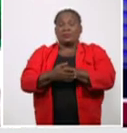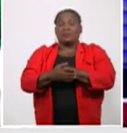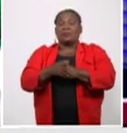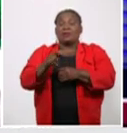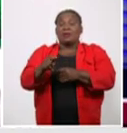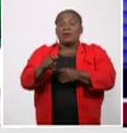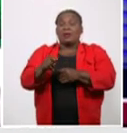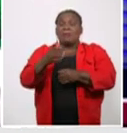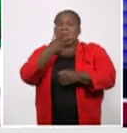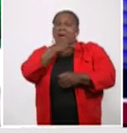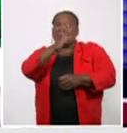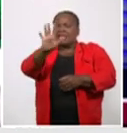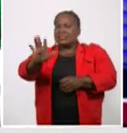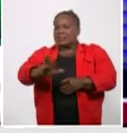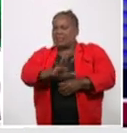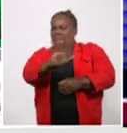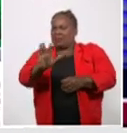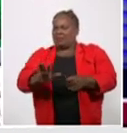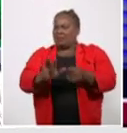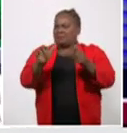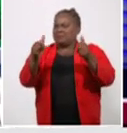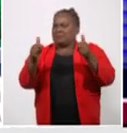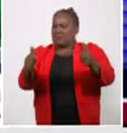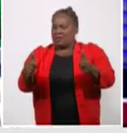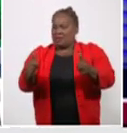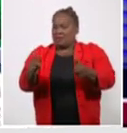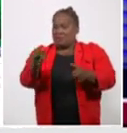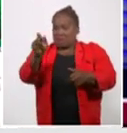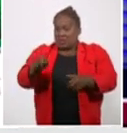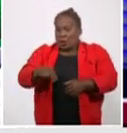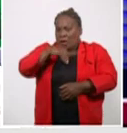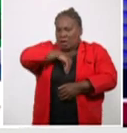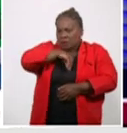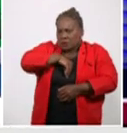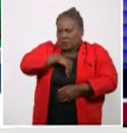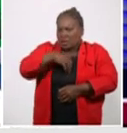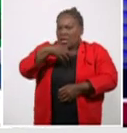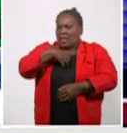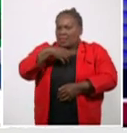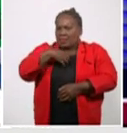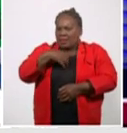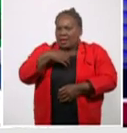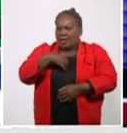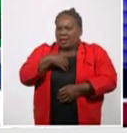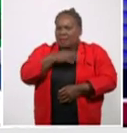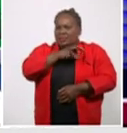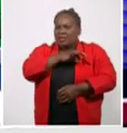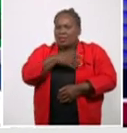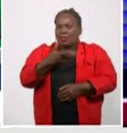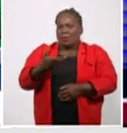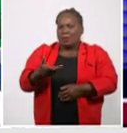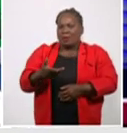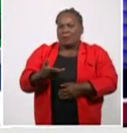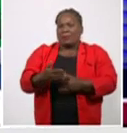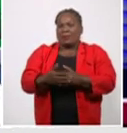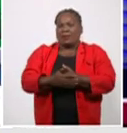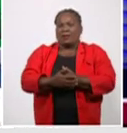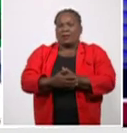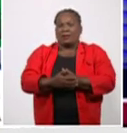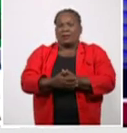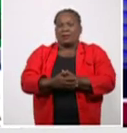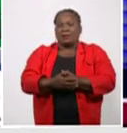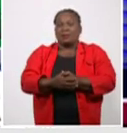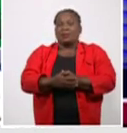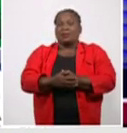aparentemente recuperado, sin embargo siguen presentando síntomas de la enfermedad. Esto es lo que